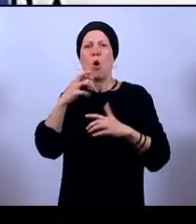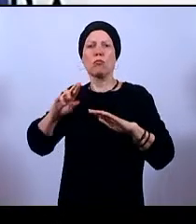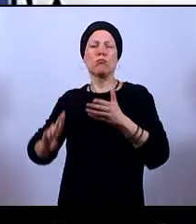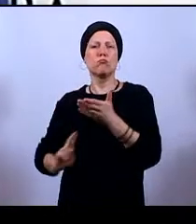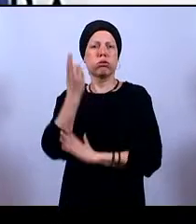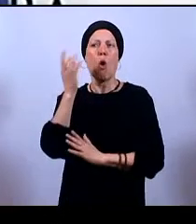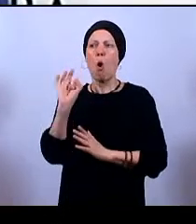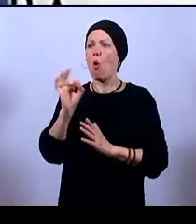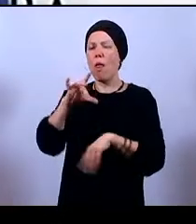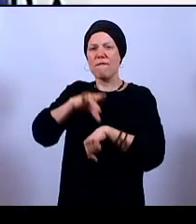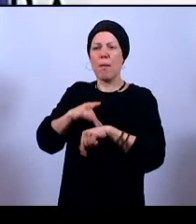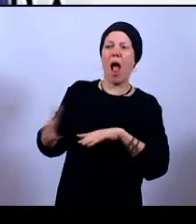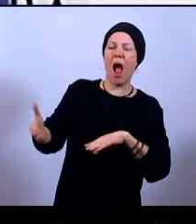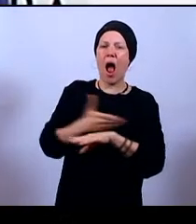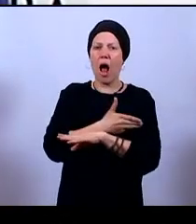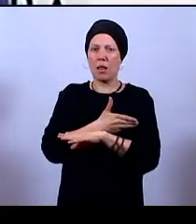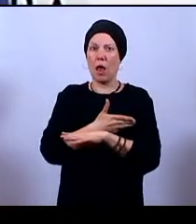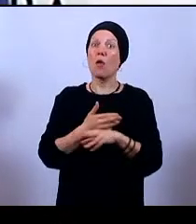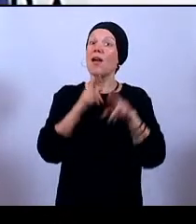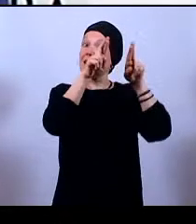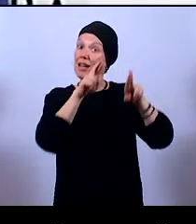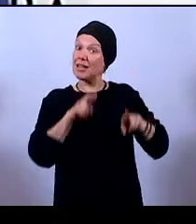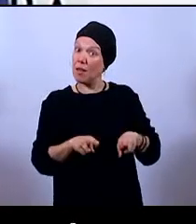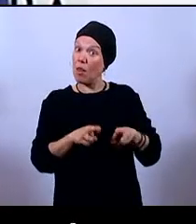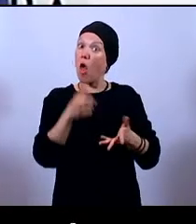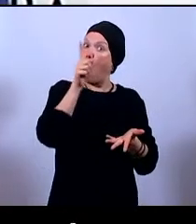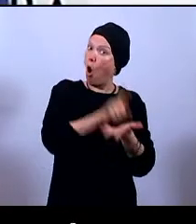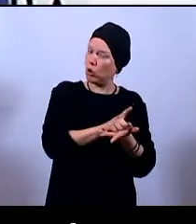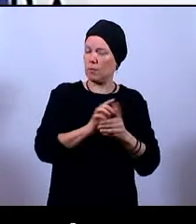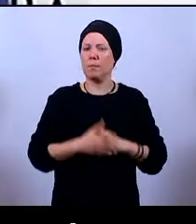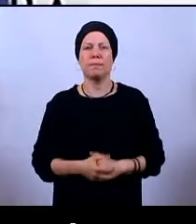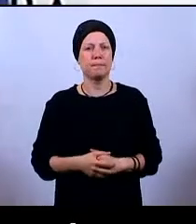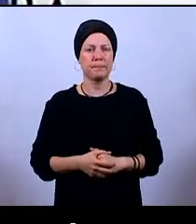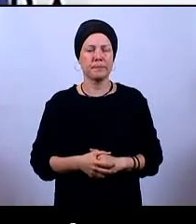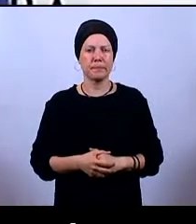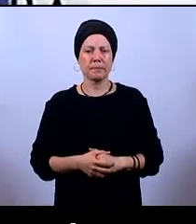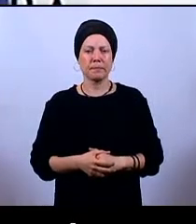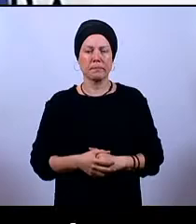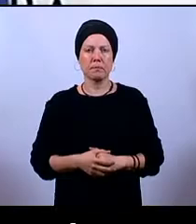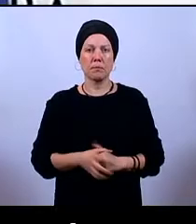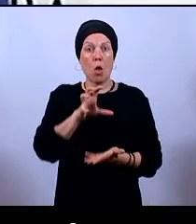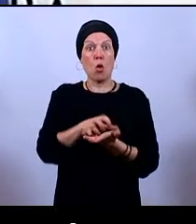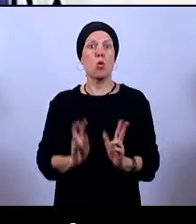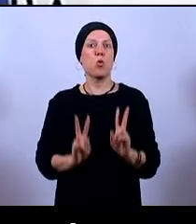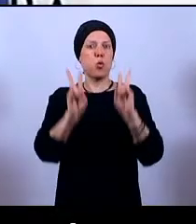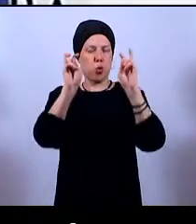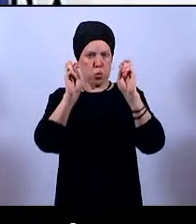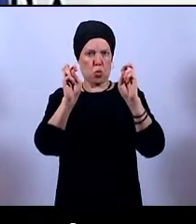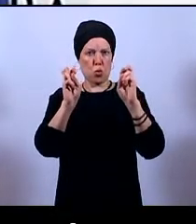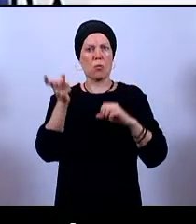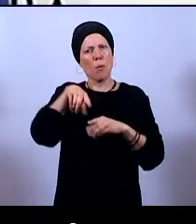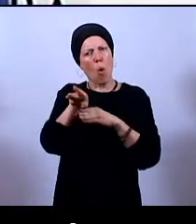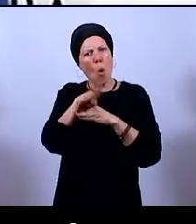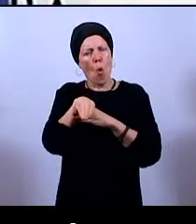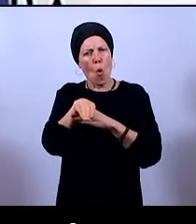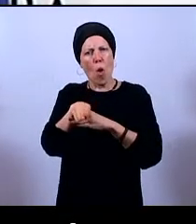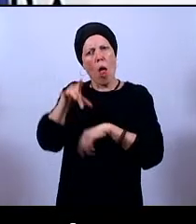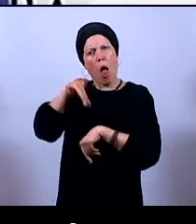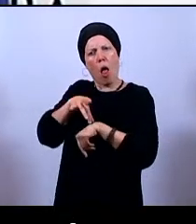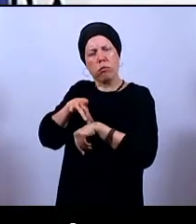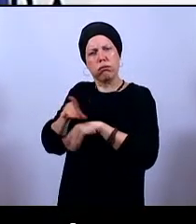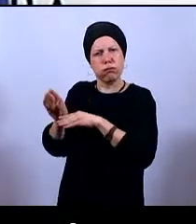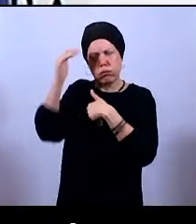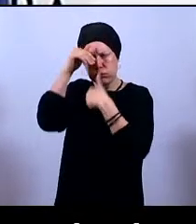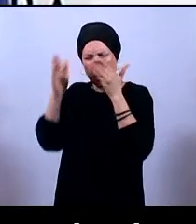una enfermedad antes de volver a su residencia habitual. Este nuevo centro de convalecencia y cuidados forma parte del nuevo modelo